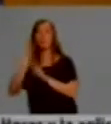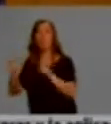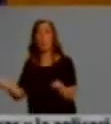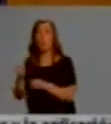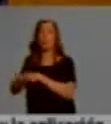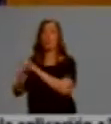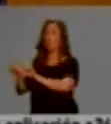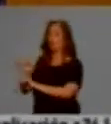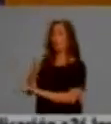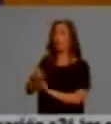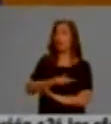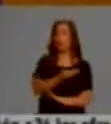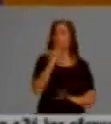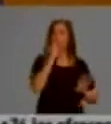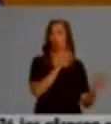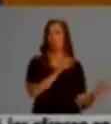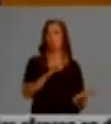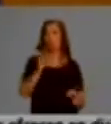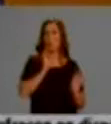campaña electoral,